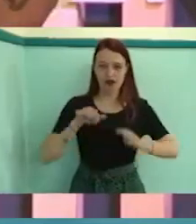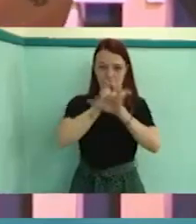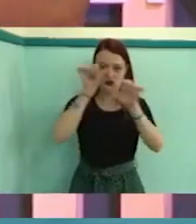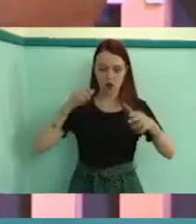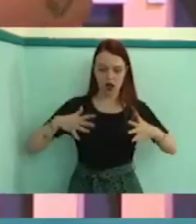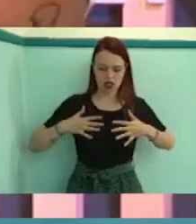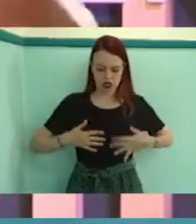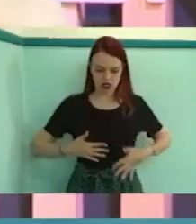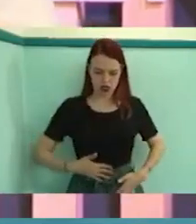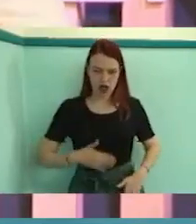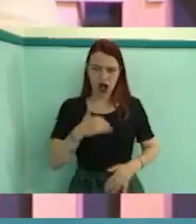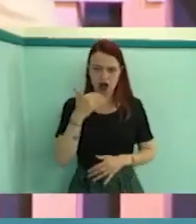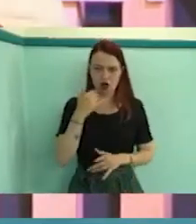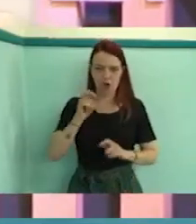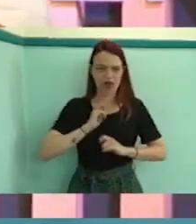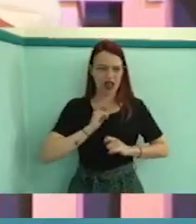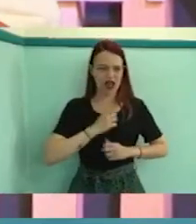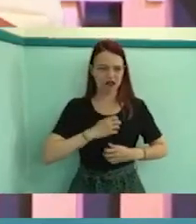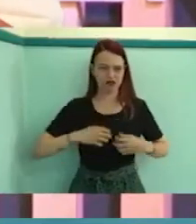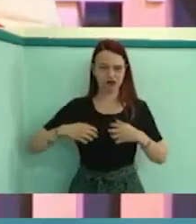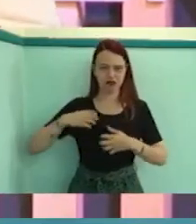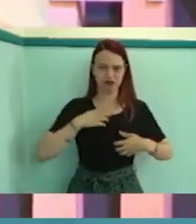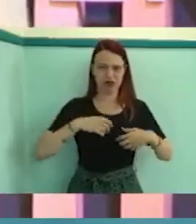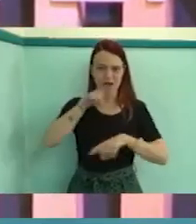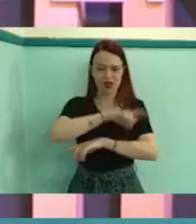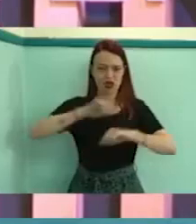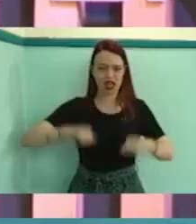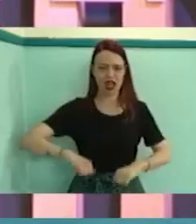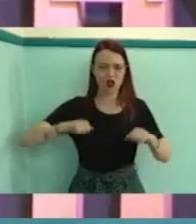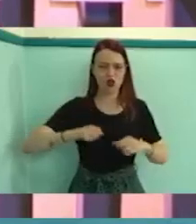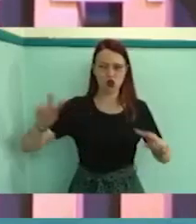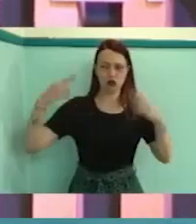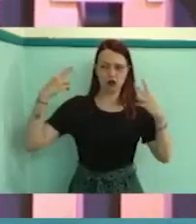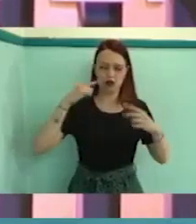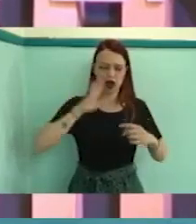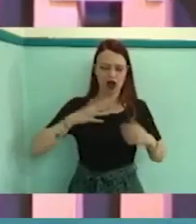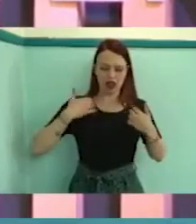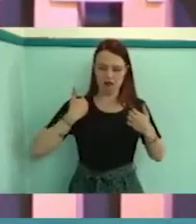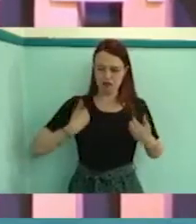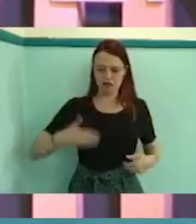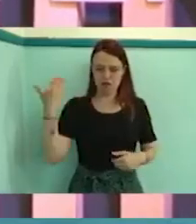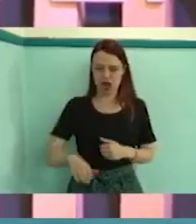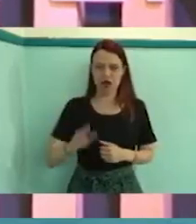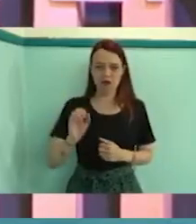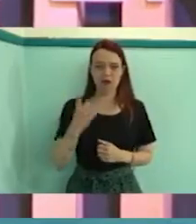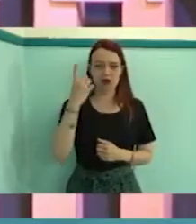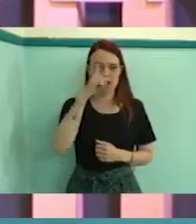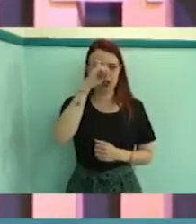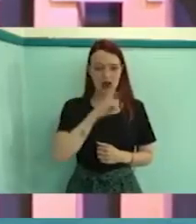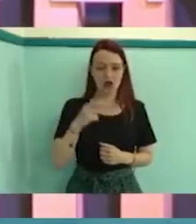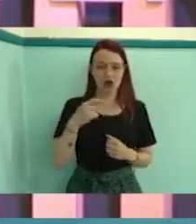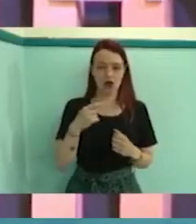era algo que estaba generando como mucho malestar en en los adultos de mi alrededor y es el primer recuerdo que tengo de vergüenza para con mi